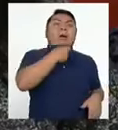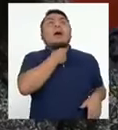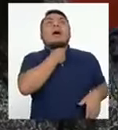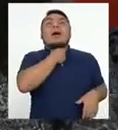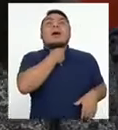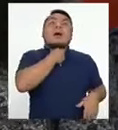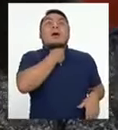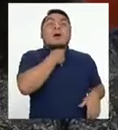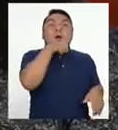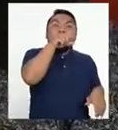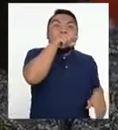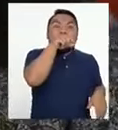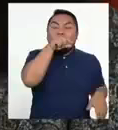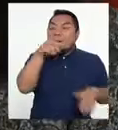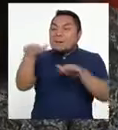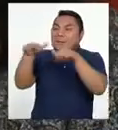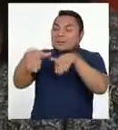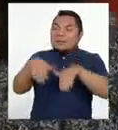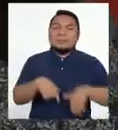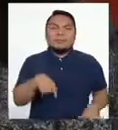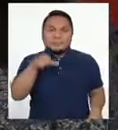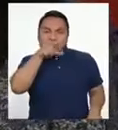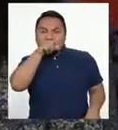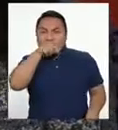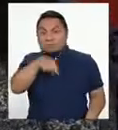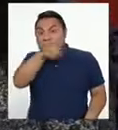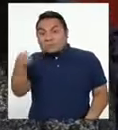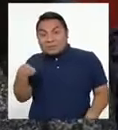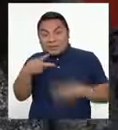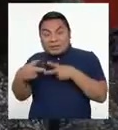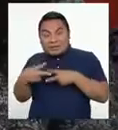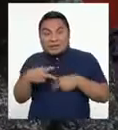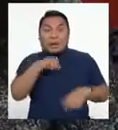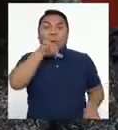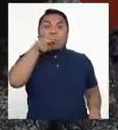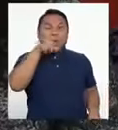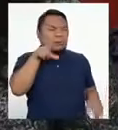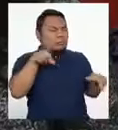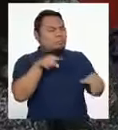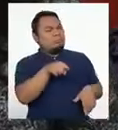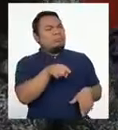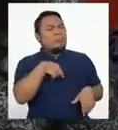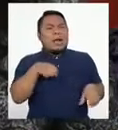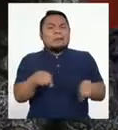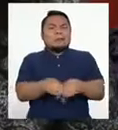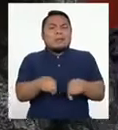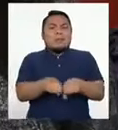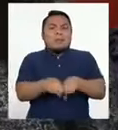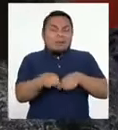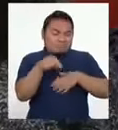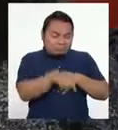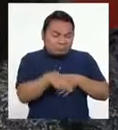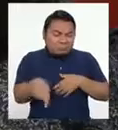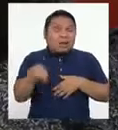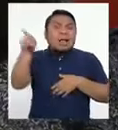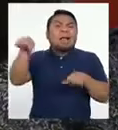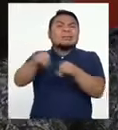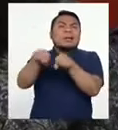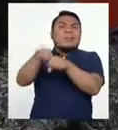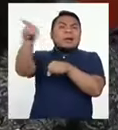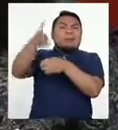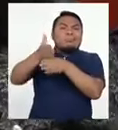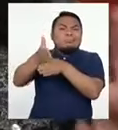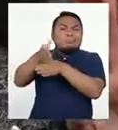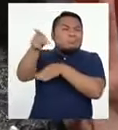ahogar! Pero Doña Juana se levantó para ponerse los zapatos y recordó que los tenía el zapatero. Entonces le